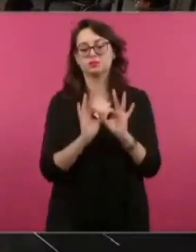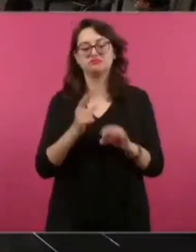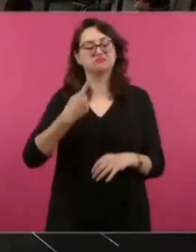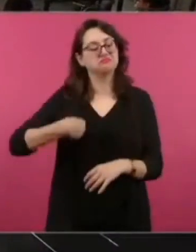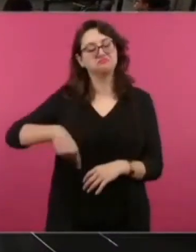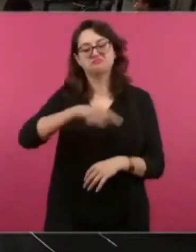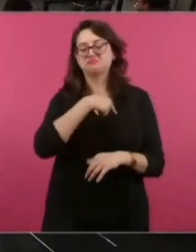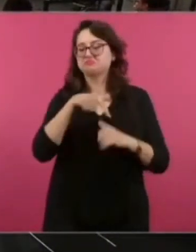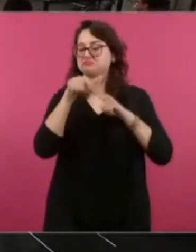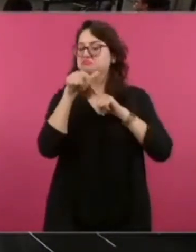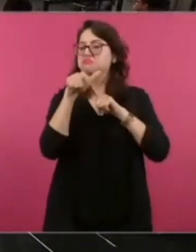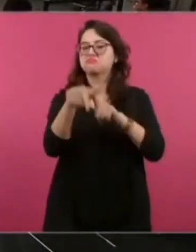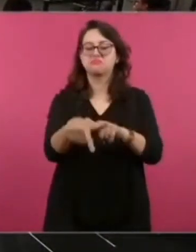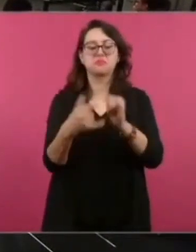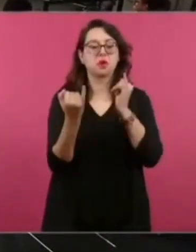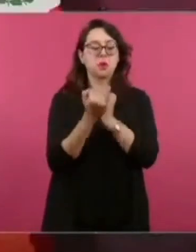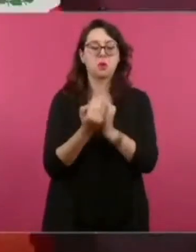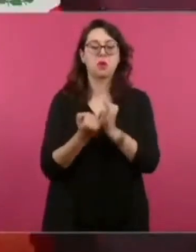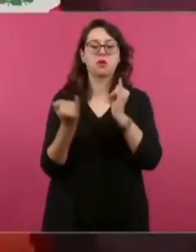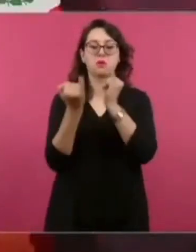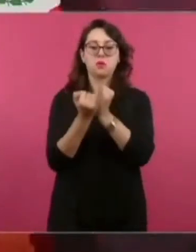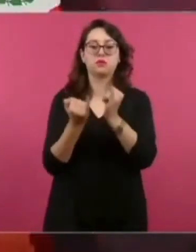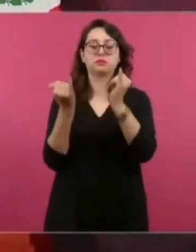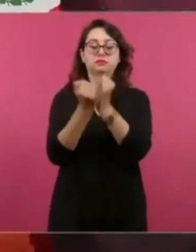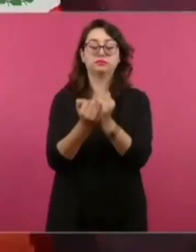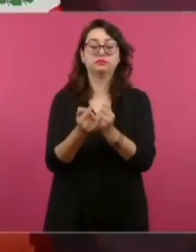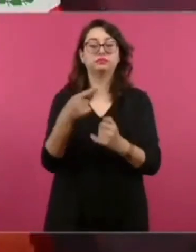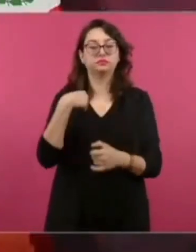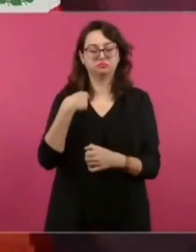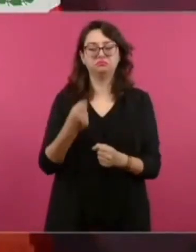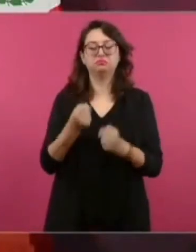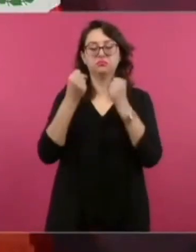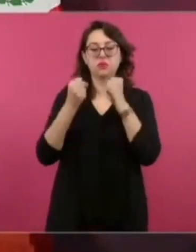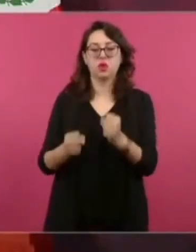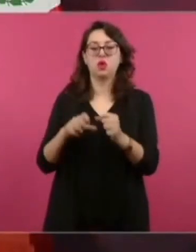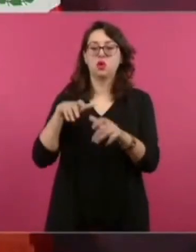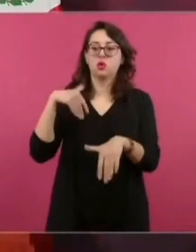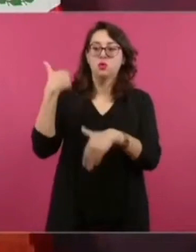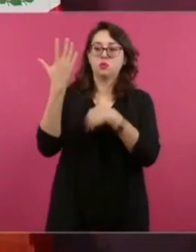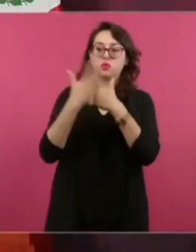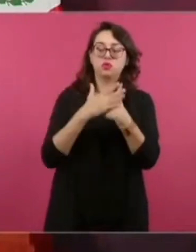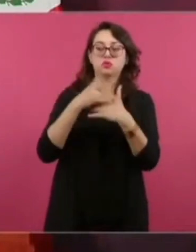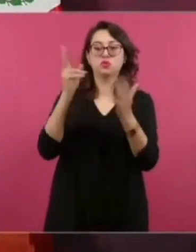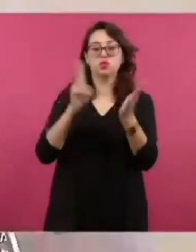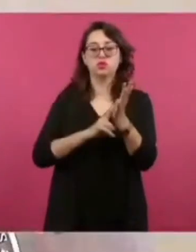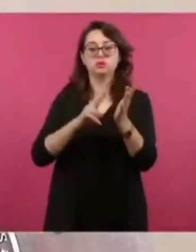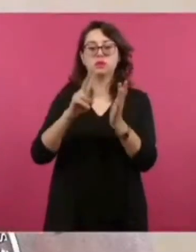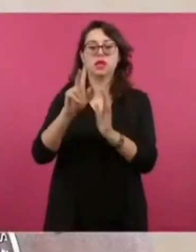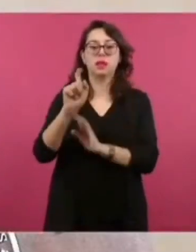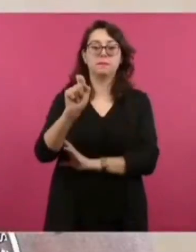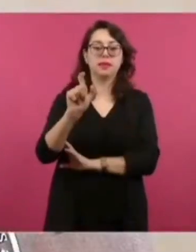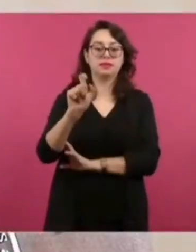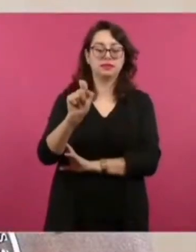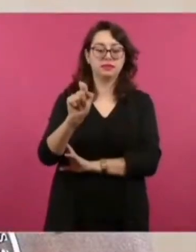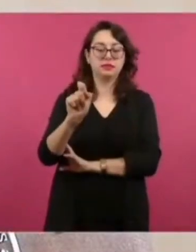de ingresos-gastos que se haga en el 24 y se dé a conocer en el 25,